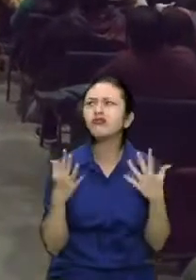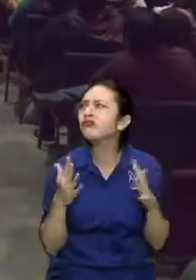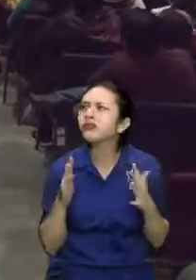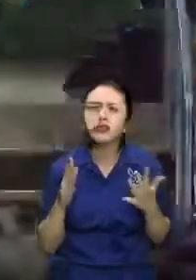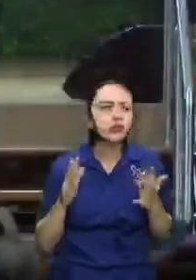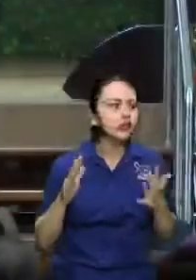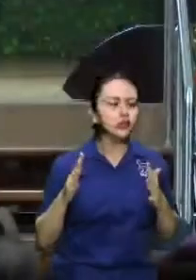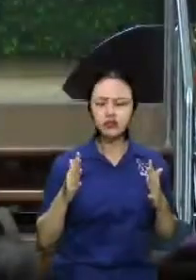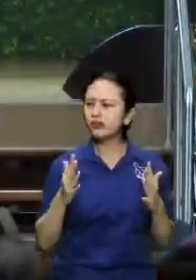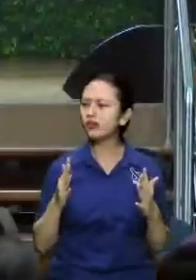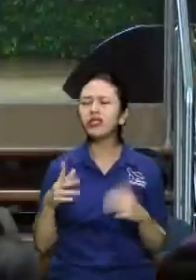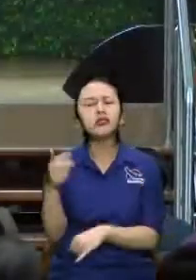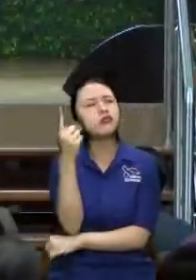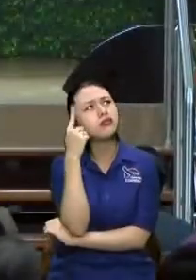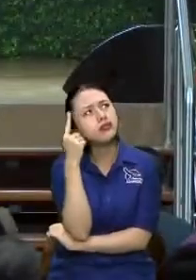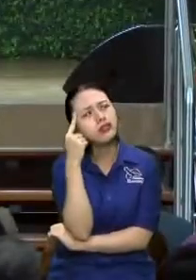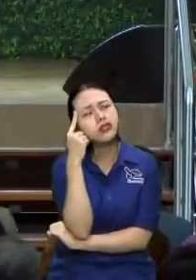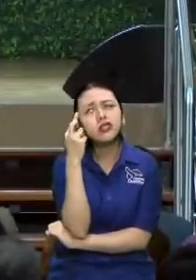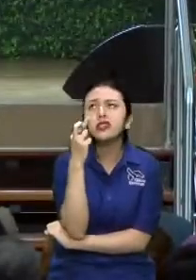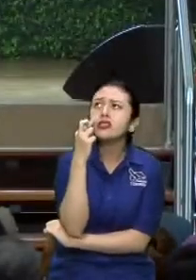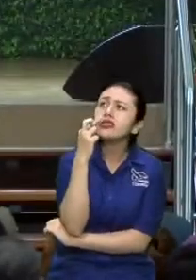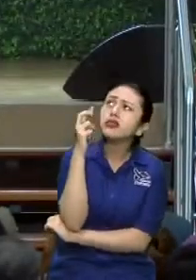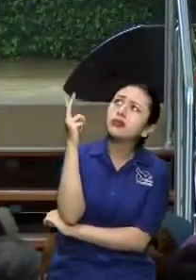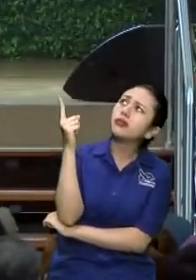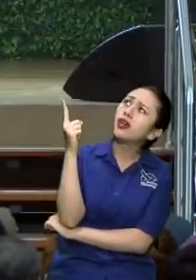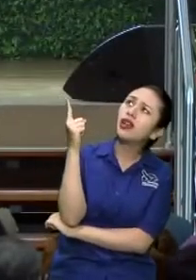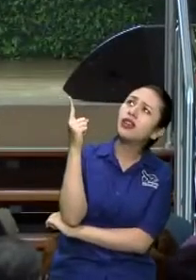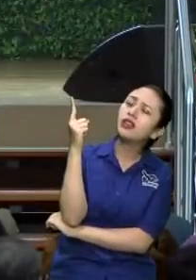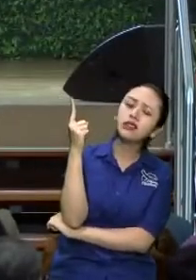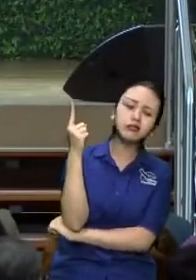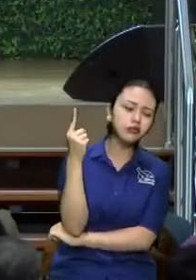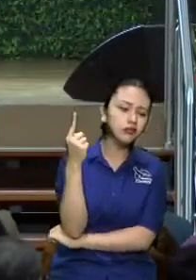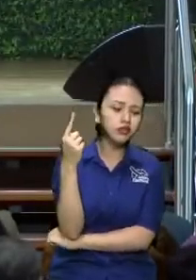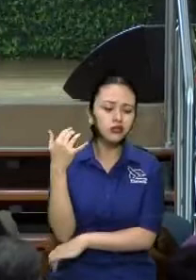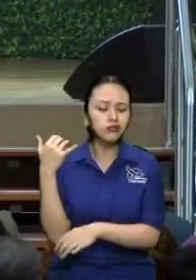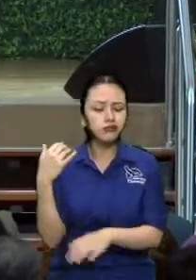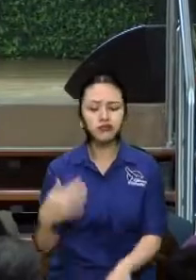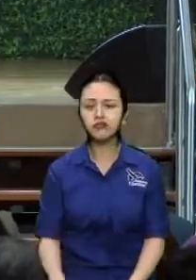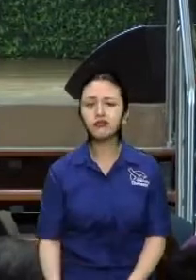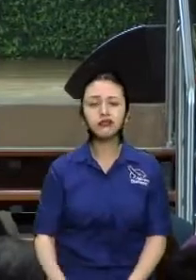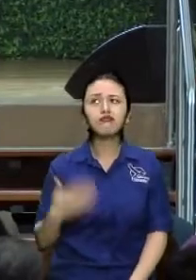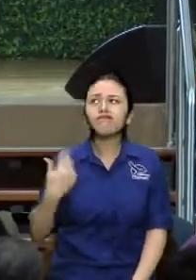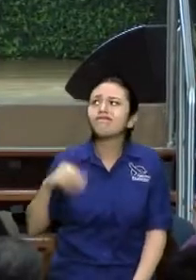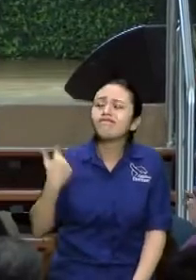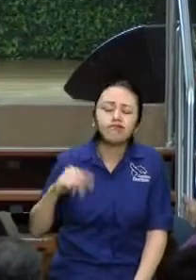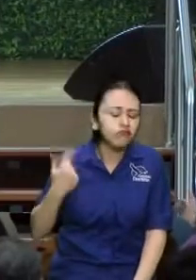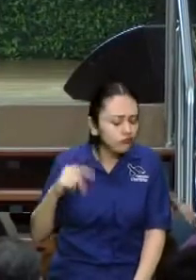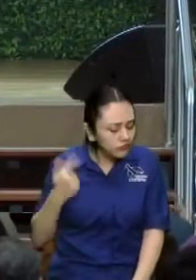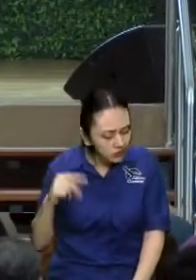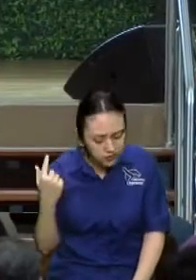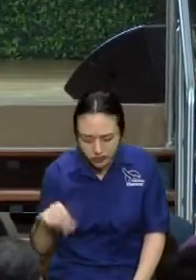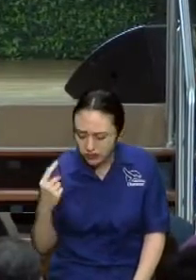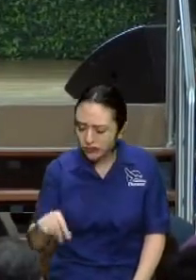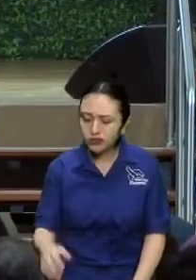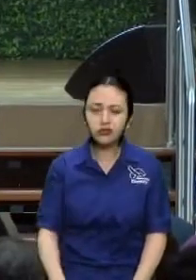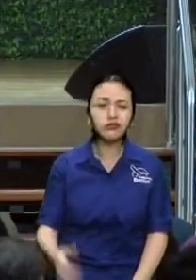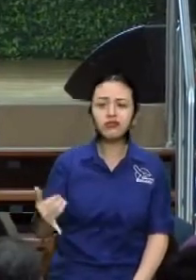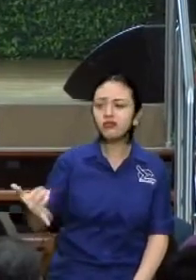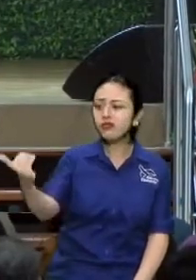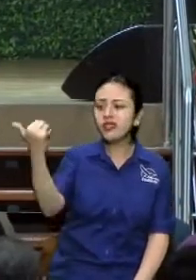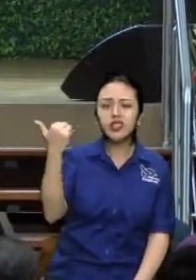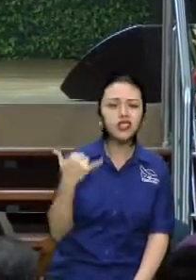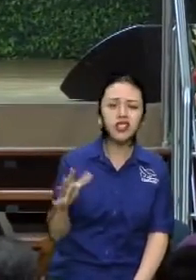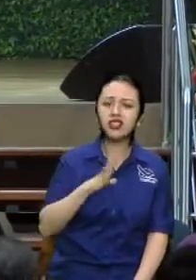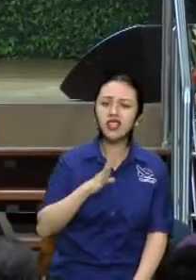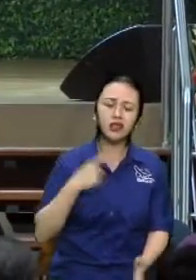usted. Sí, Padre santo, ya viene la fecha, Señor, una fecha que no se llegue ni plazo que no se cumpla, Señor. Ay,